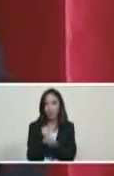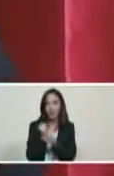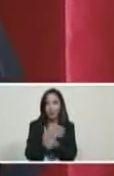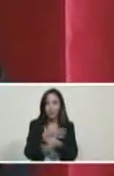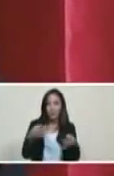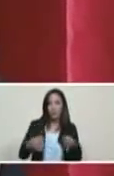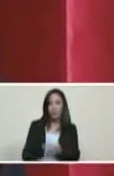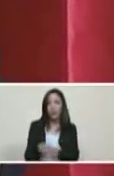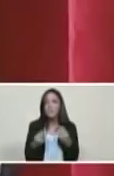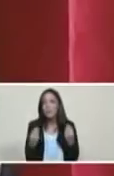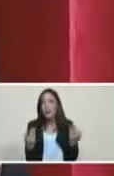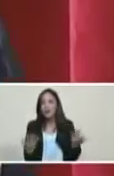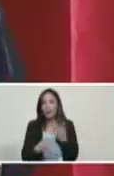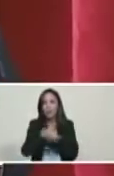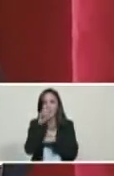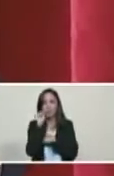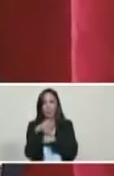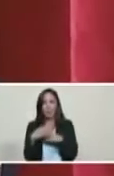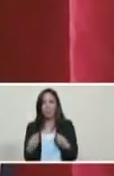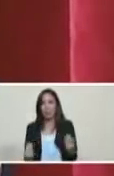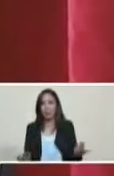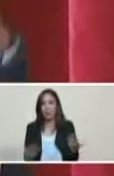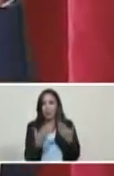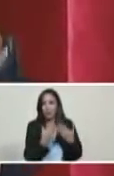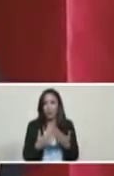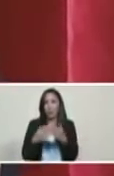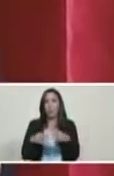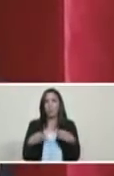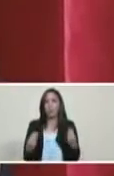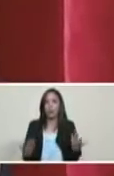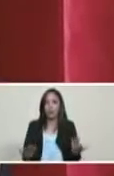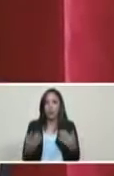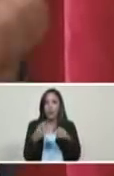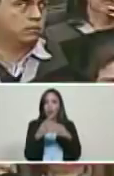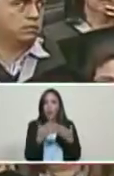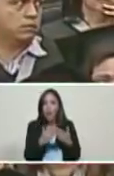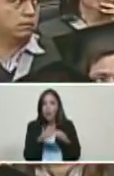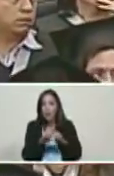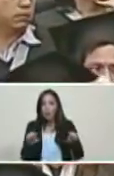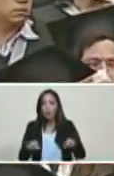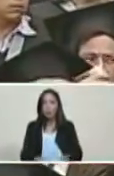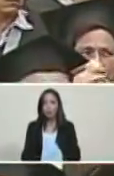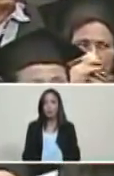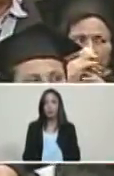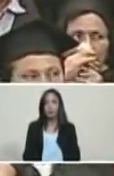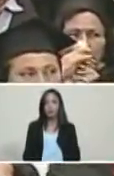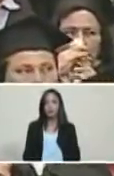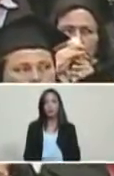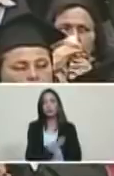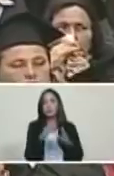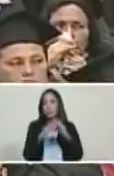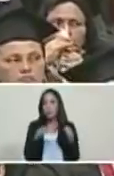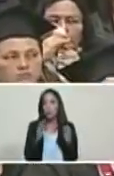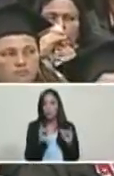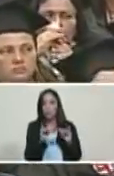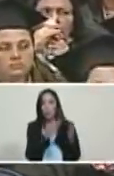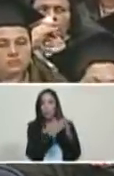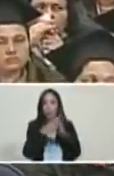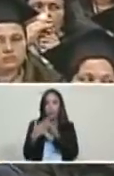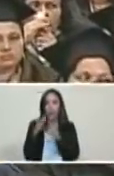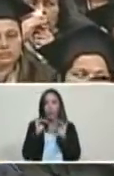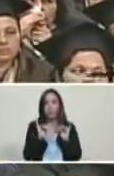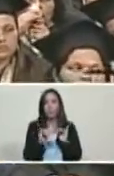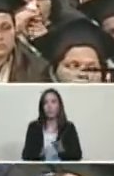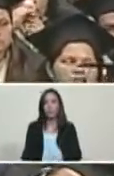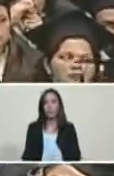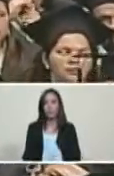¿Para qué aprendemos? ¿Para qué nos formamos? ¿Para qué es la educación? Y la aplicación práctica en la propia comunidad tiene que ver con